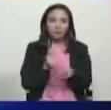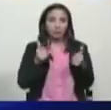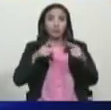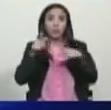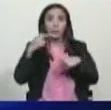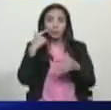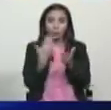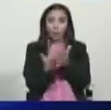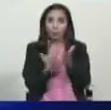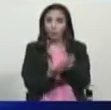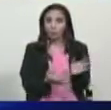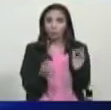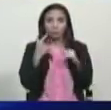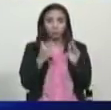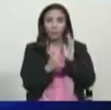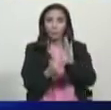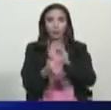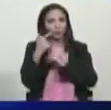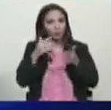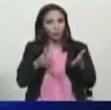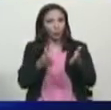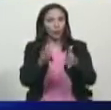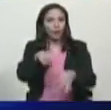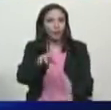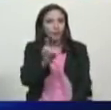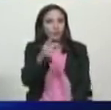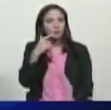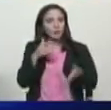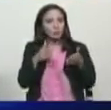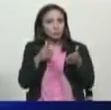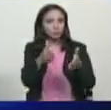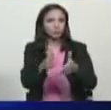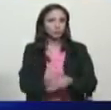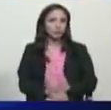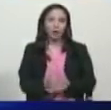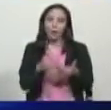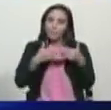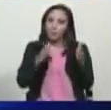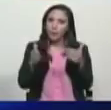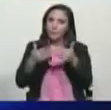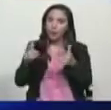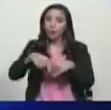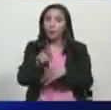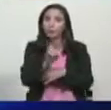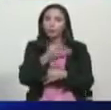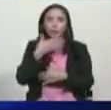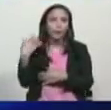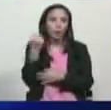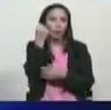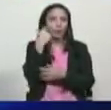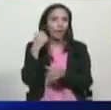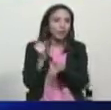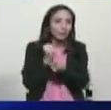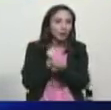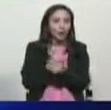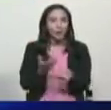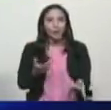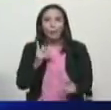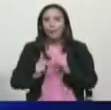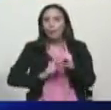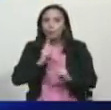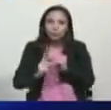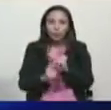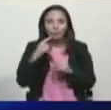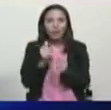resultados concretos. Este es el camino de Venezuela. La Venezuela abierta al futuro es la Venezuela del trabajo, de la productividad, de